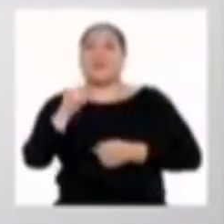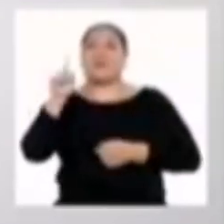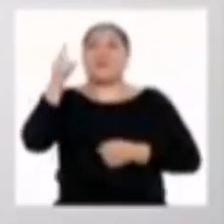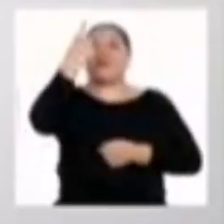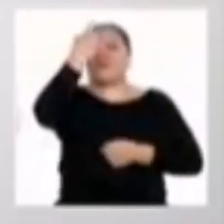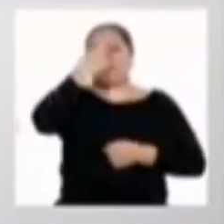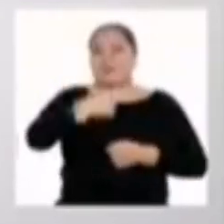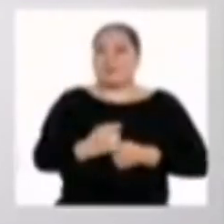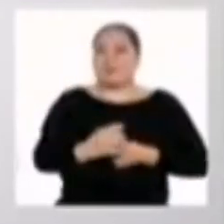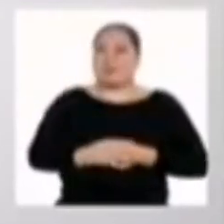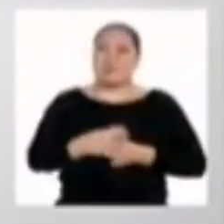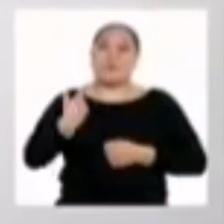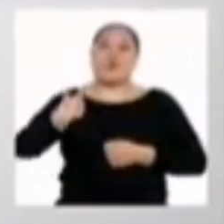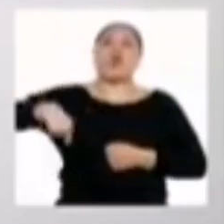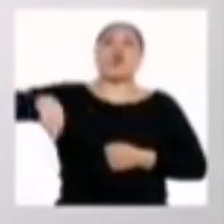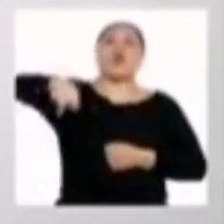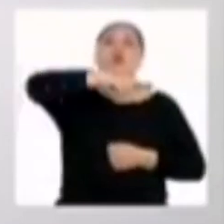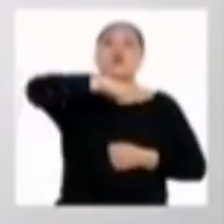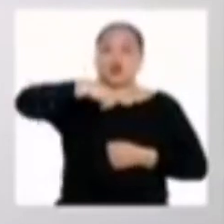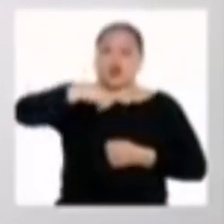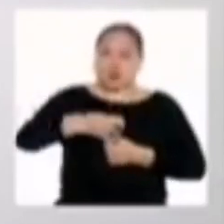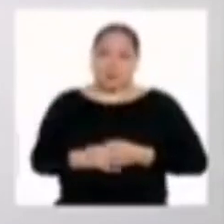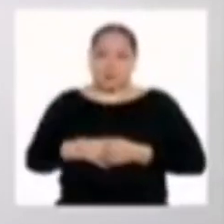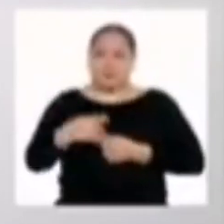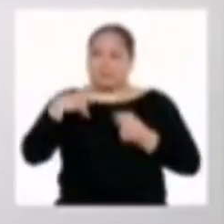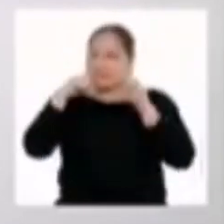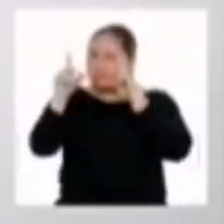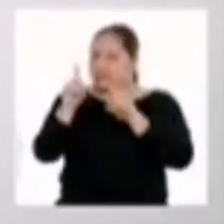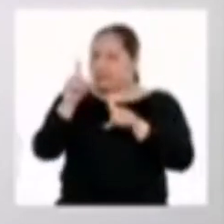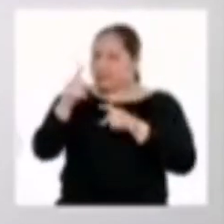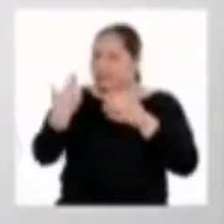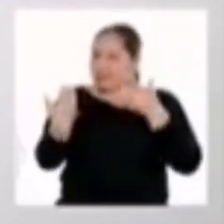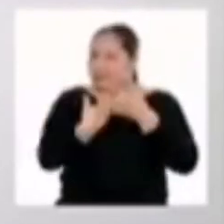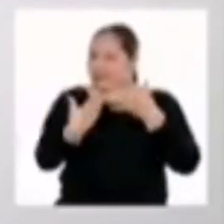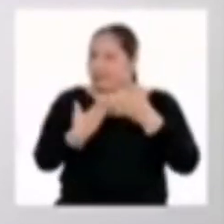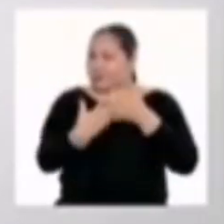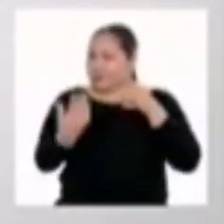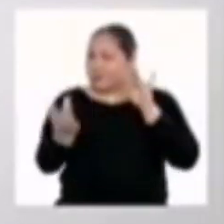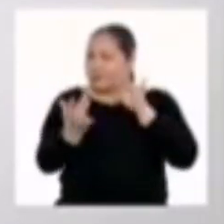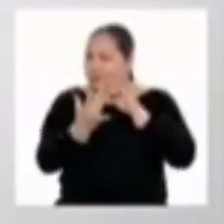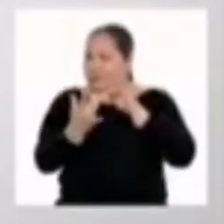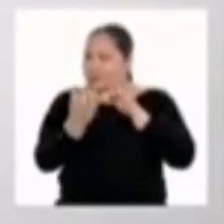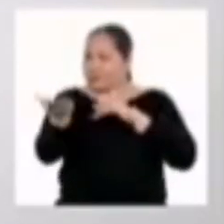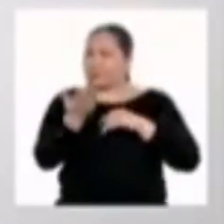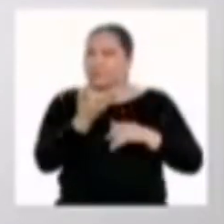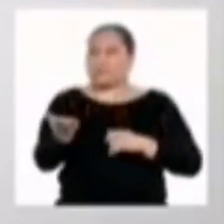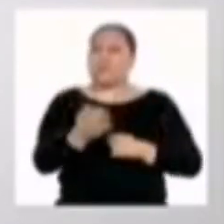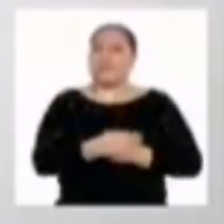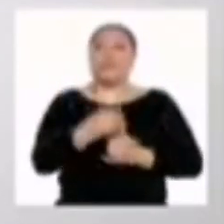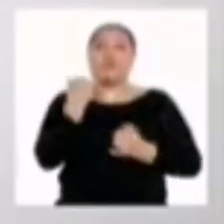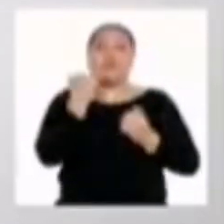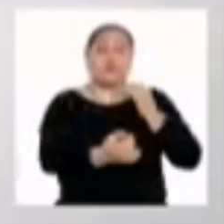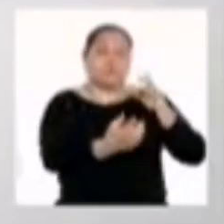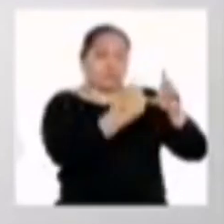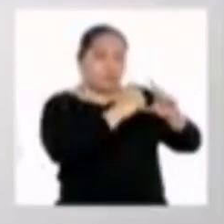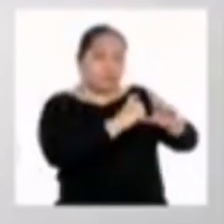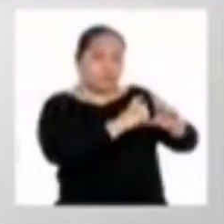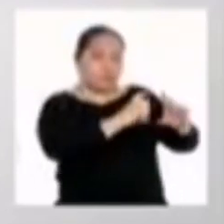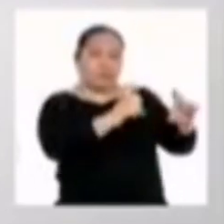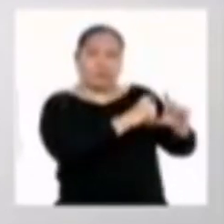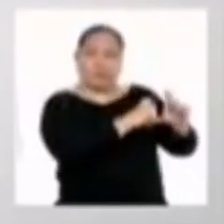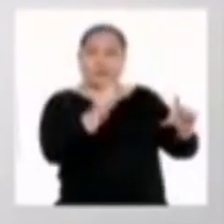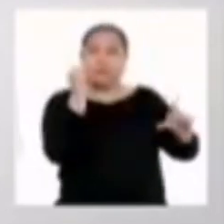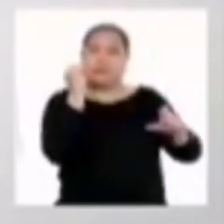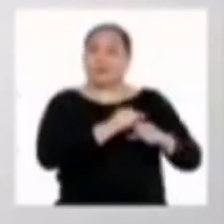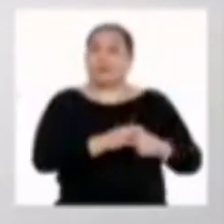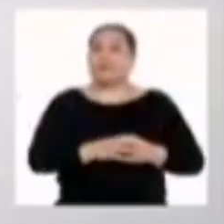primera persona en plural, nosotros, y preguntas que conectan directamente. El último párrafo de un